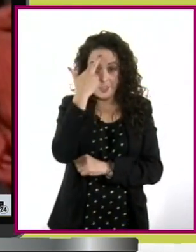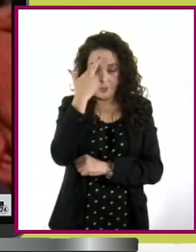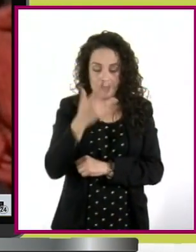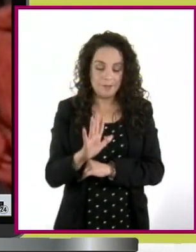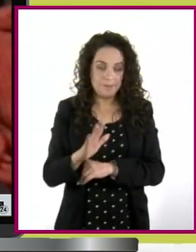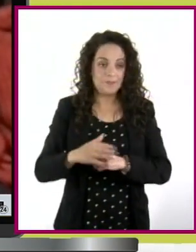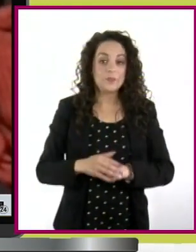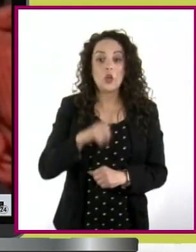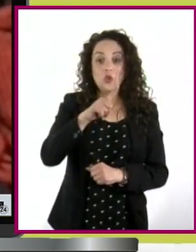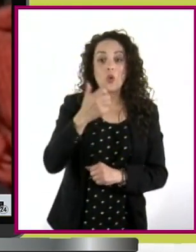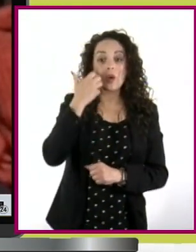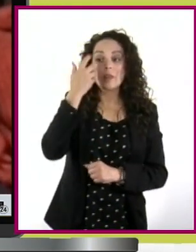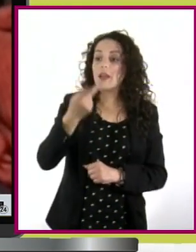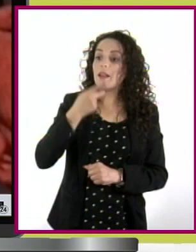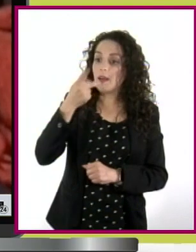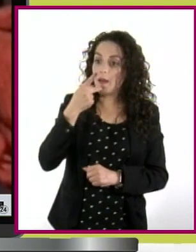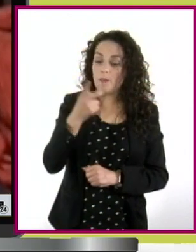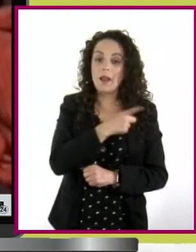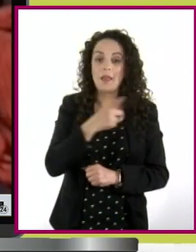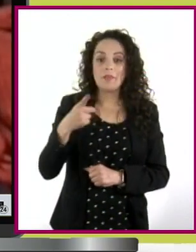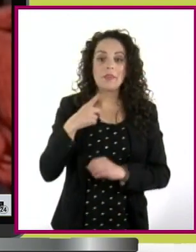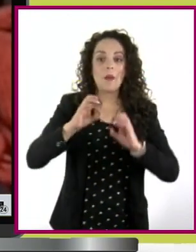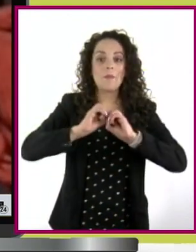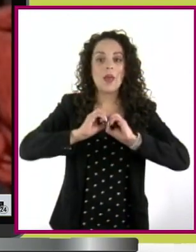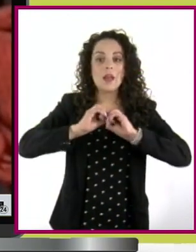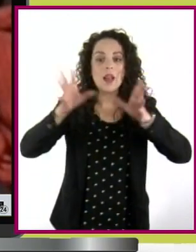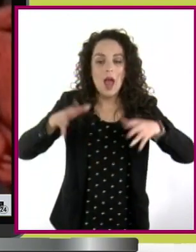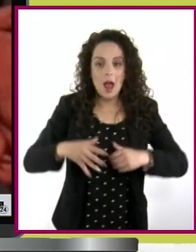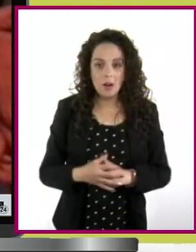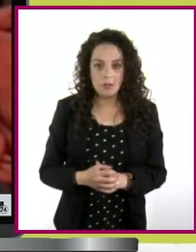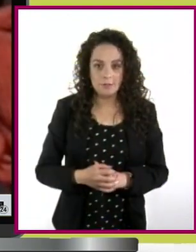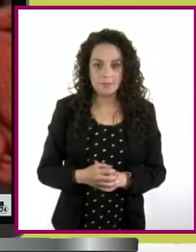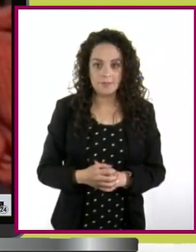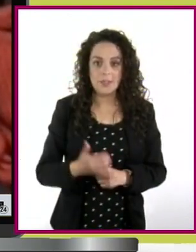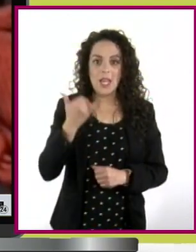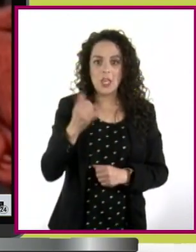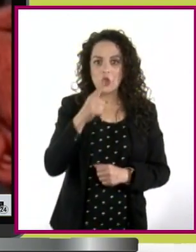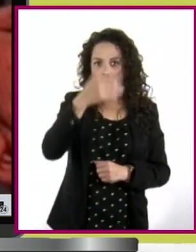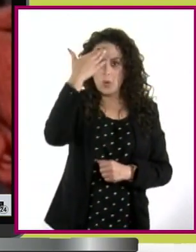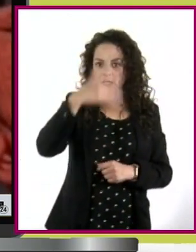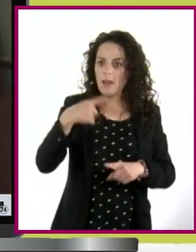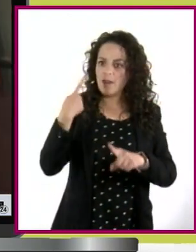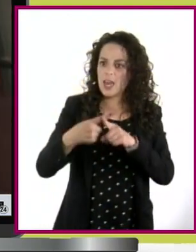lo que quieres decir y tienes claridad en quién es la otra persona